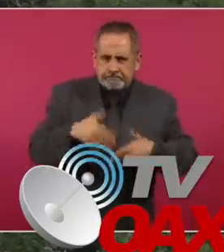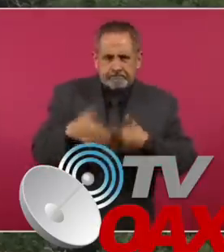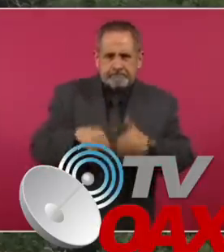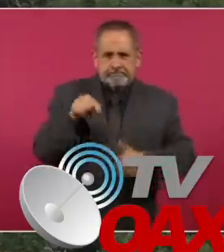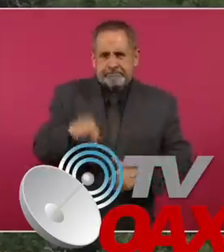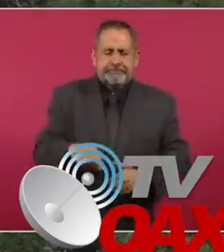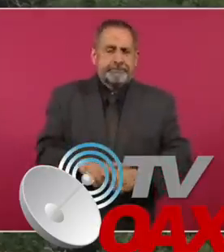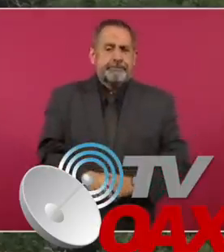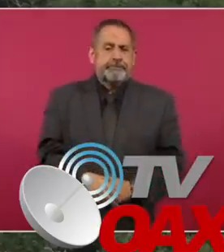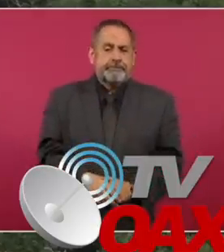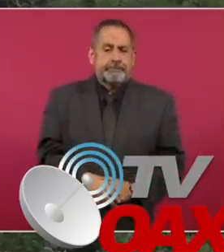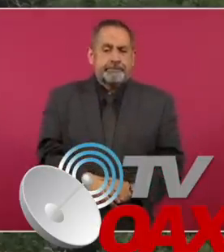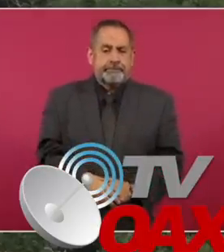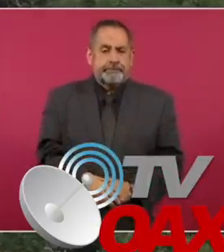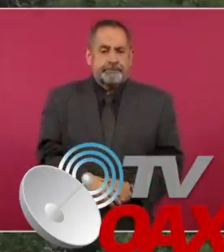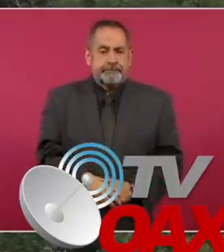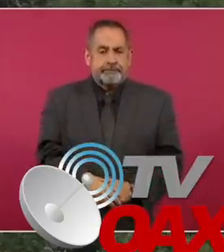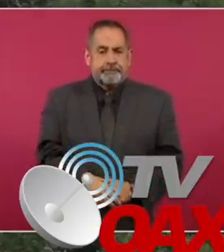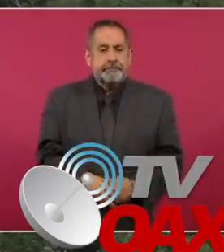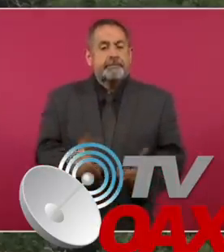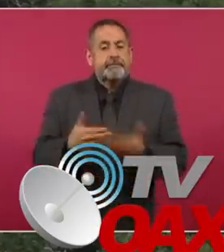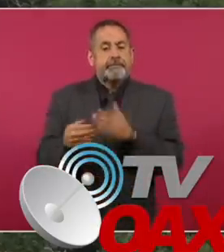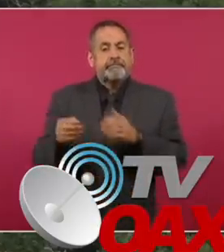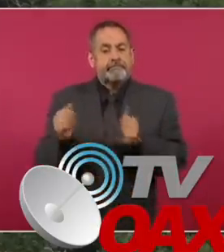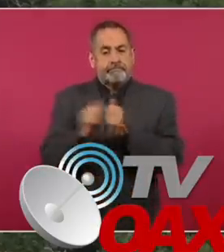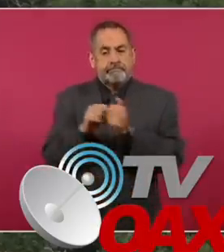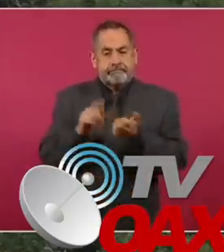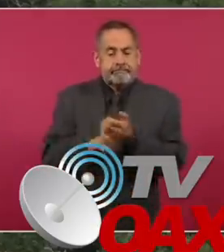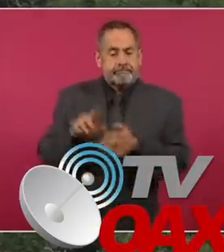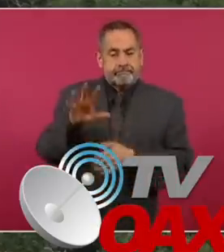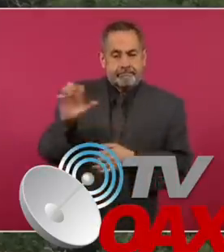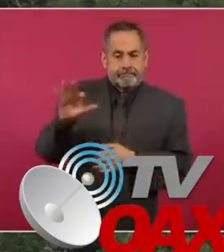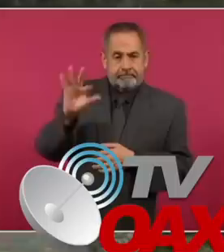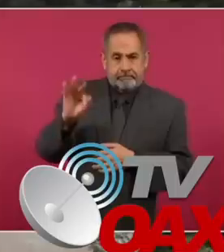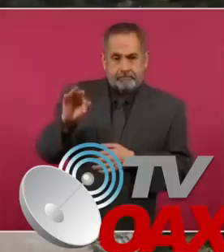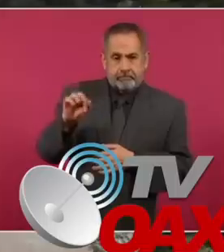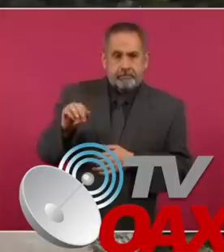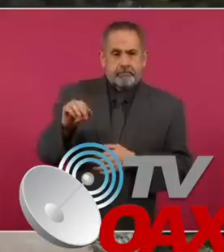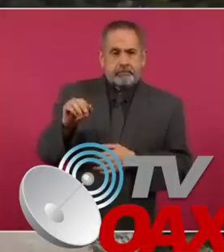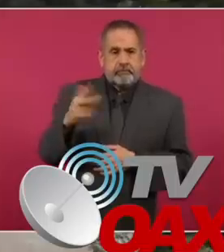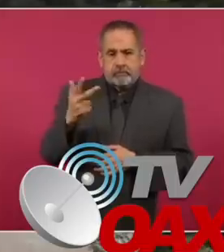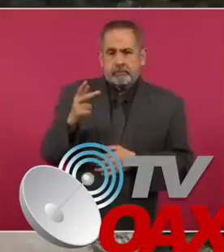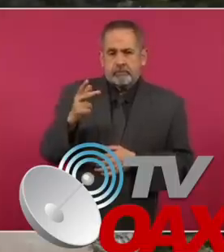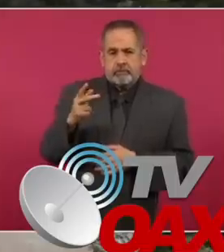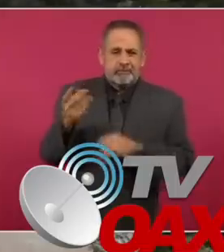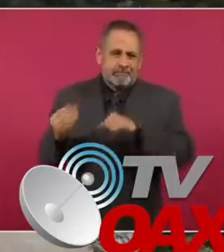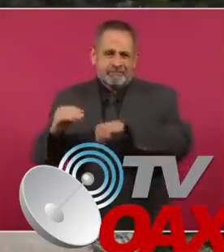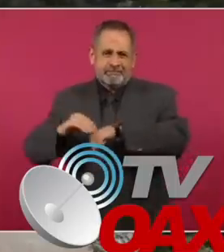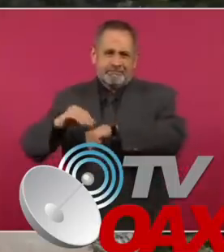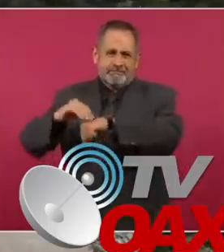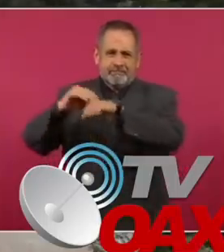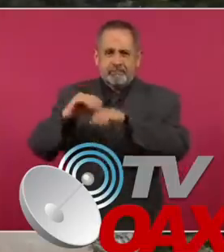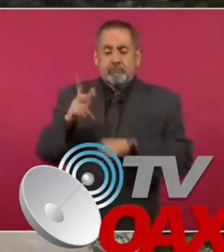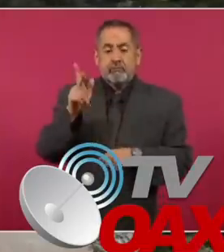La siguiente, por favor. Actualmente llevamos un avance de 548 pilas que corresponden a más de